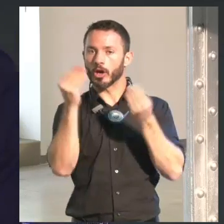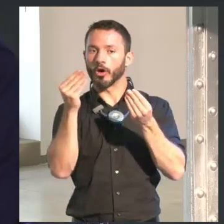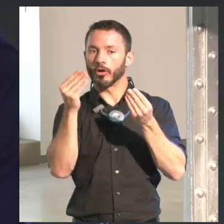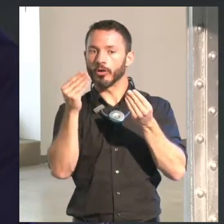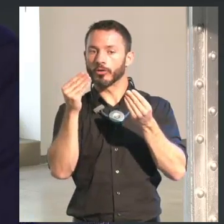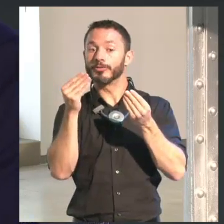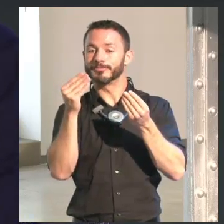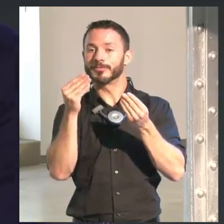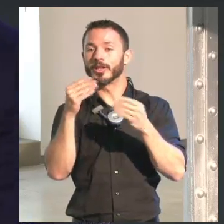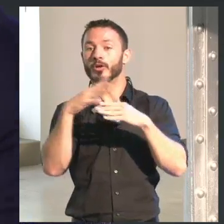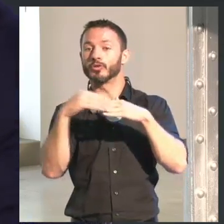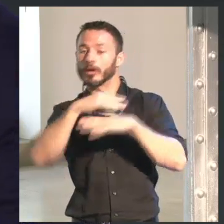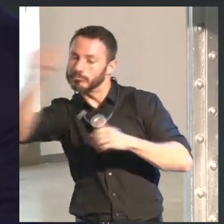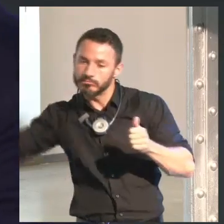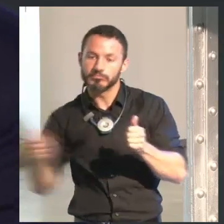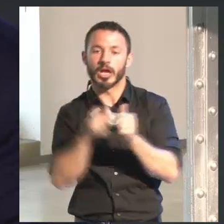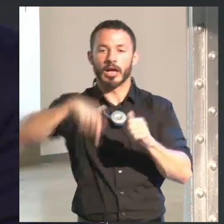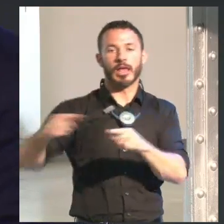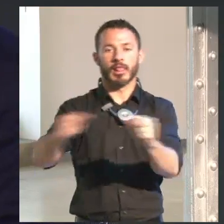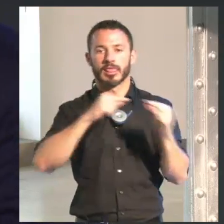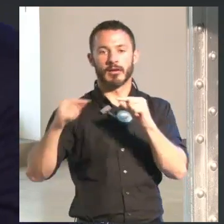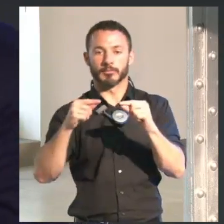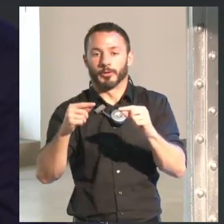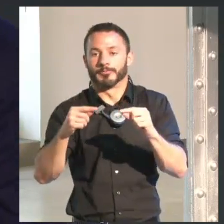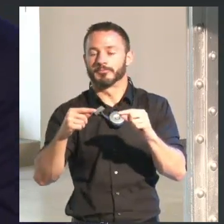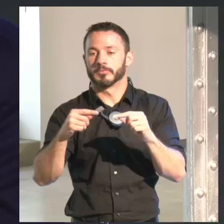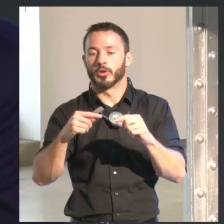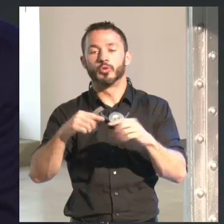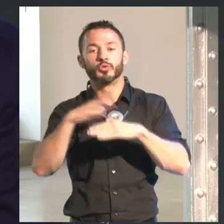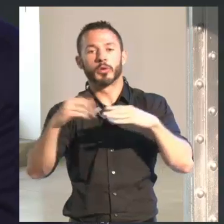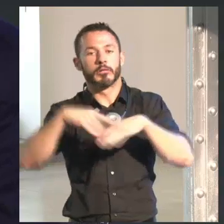en el debate, pero no está porque no lo visualiza. ¿Por qué? No lo sé. Es decir,